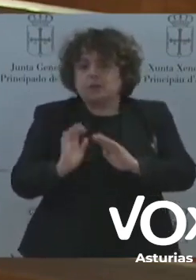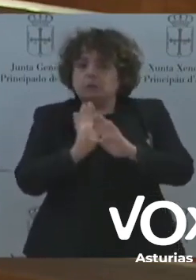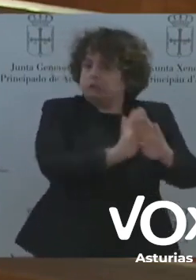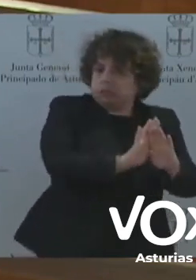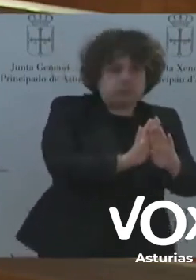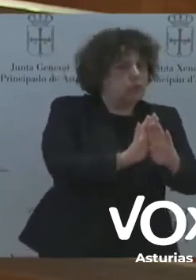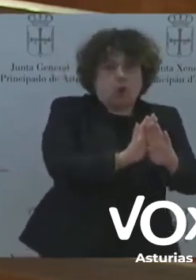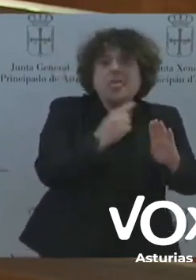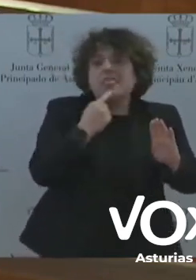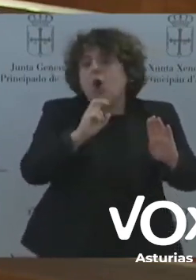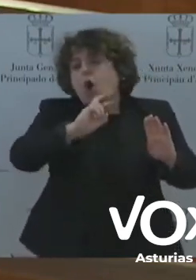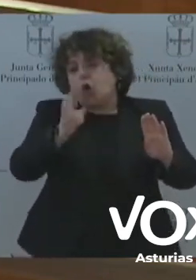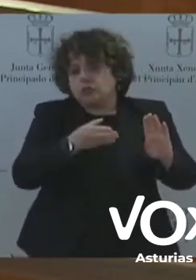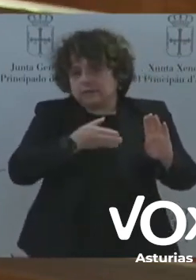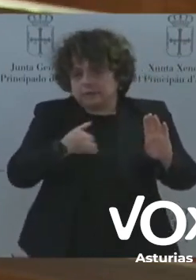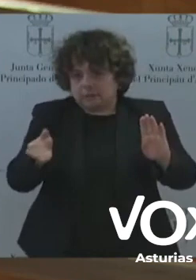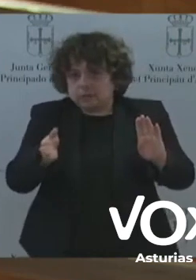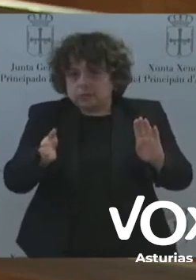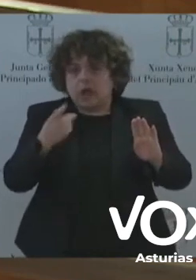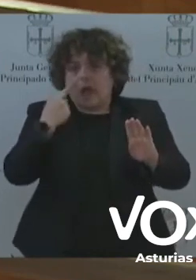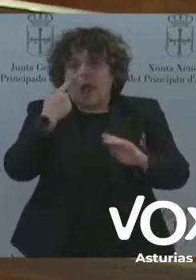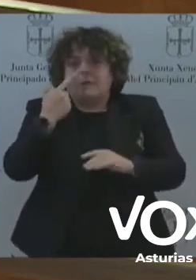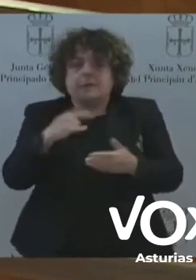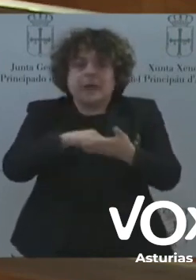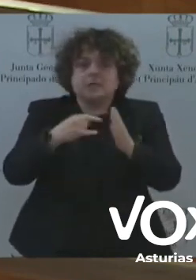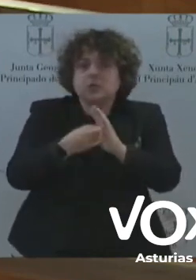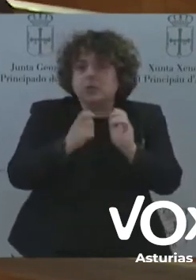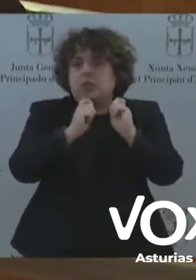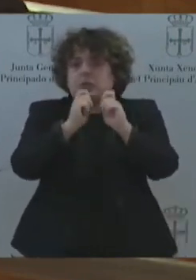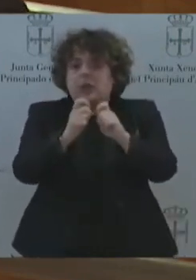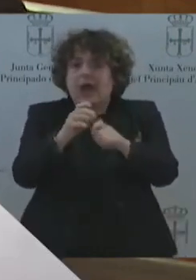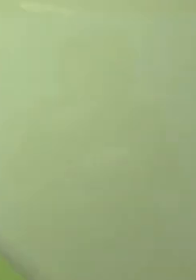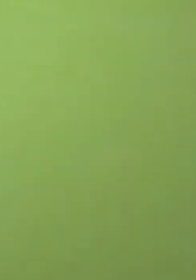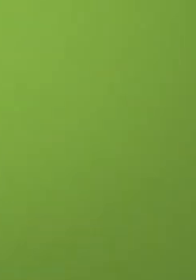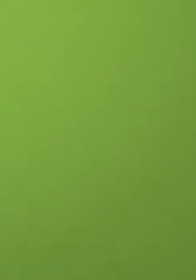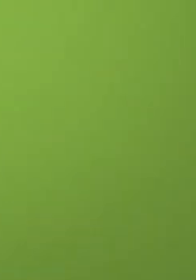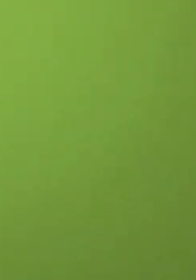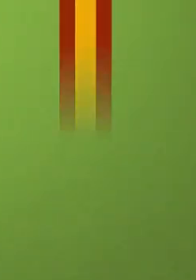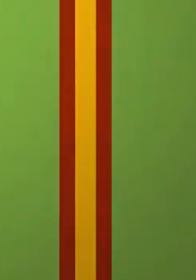y que demos una solución tanto a los jóvenes como a las empresas que necesitan mano de obra cualificada.